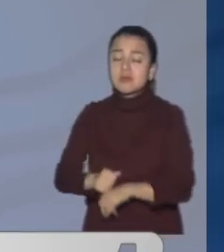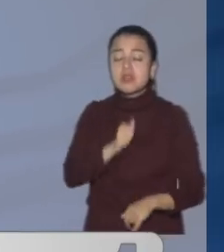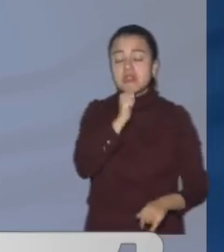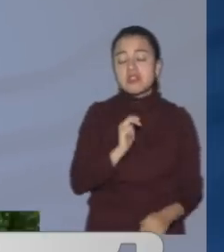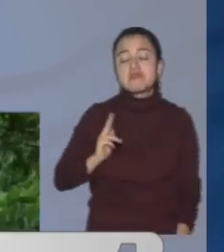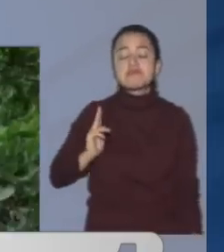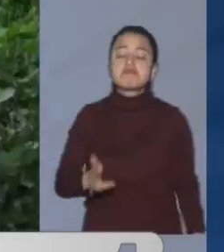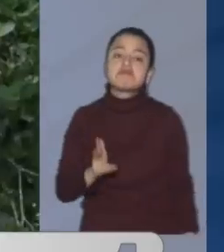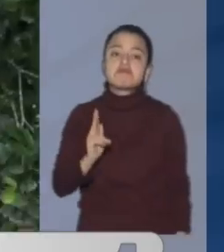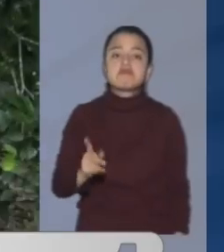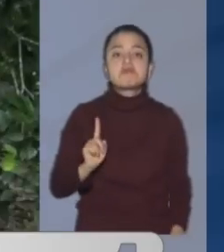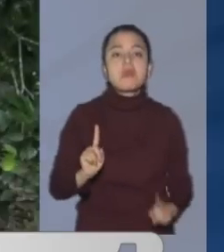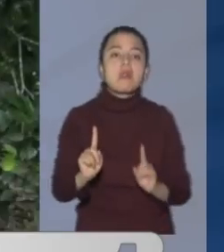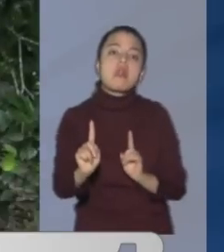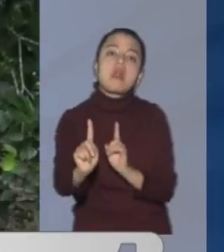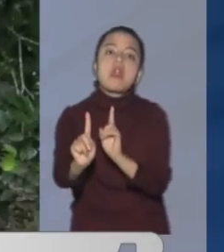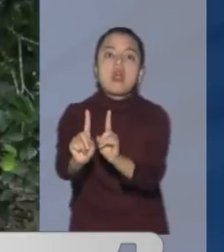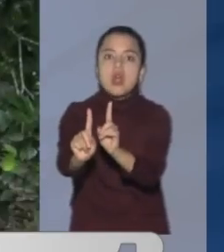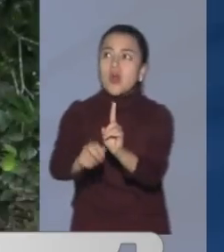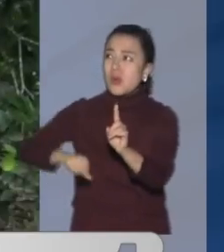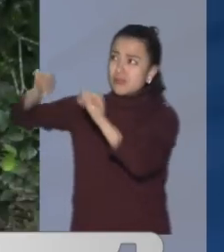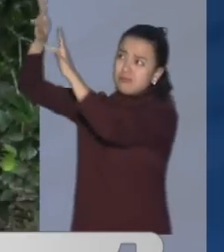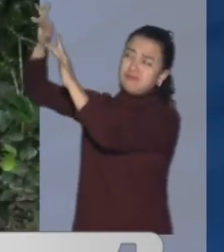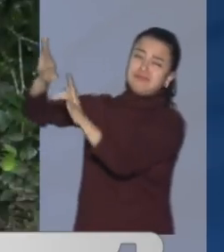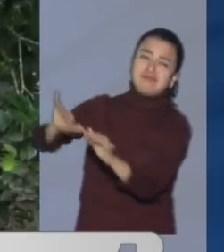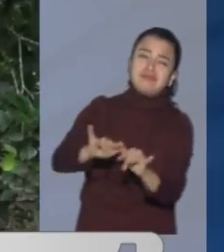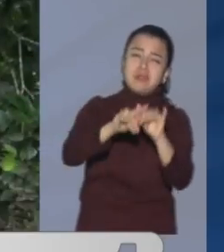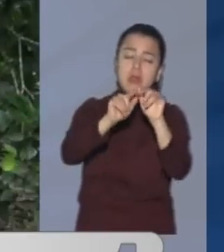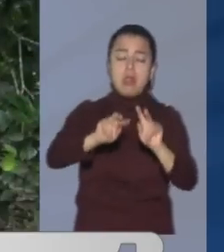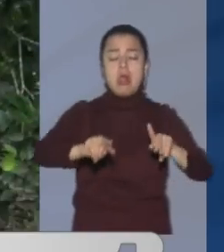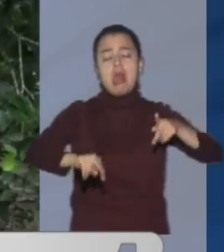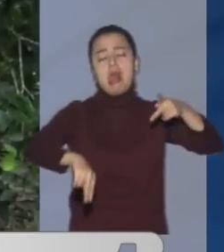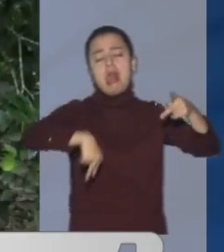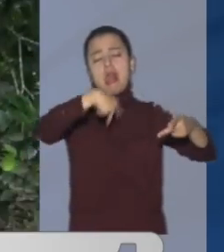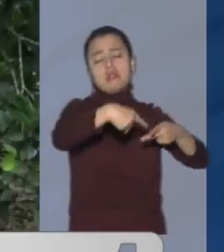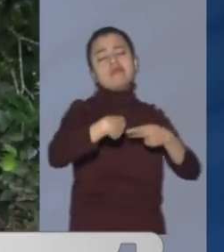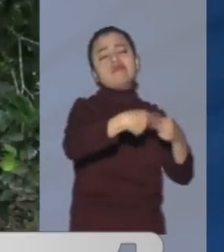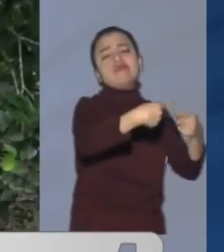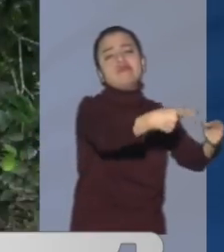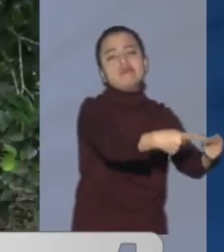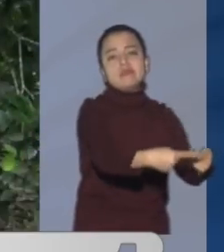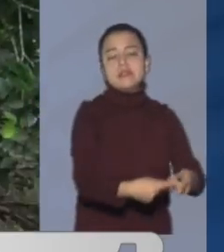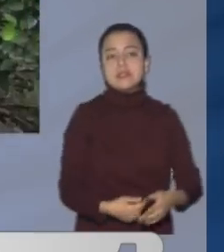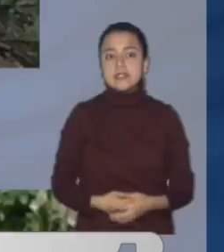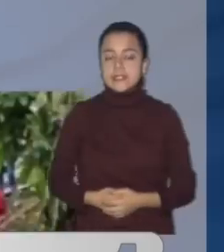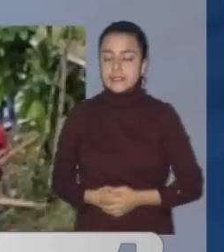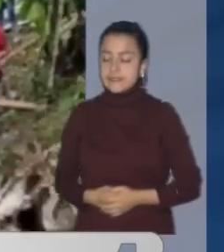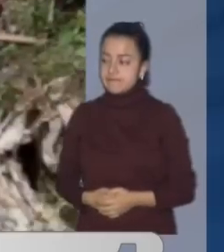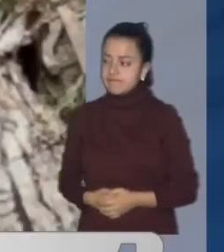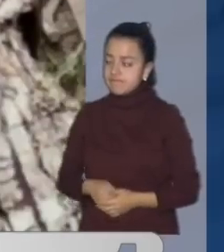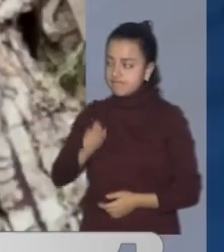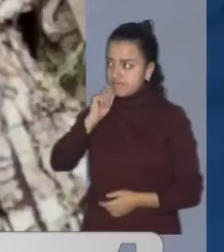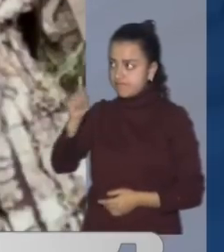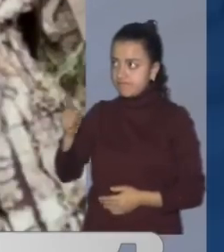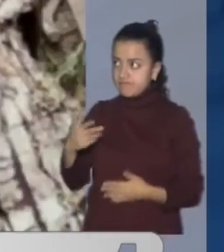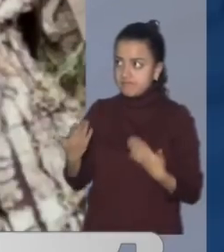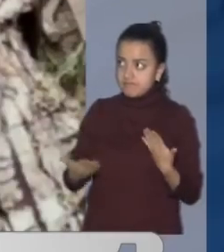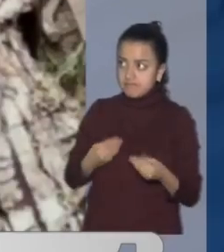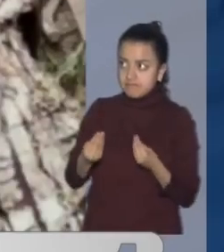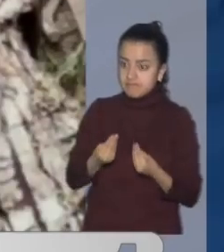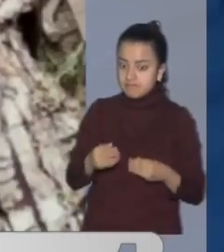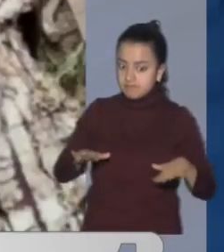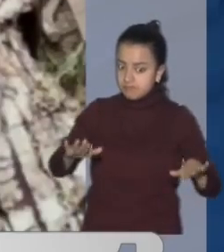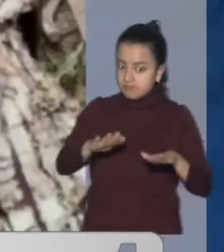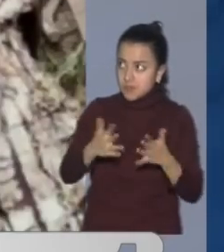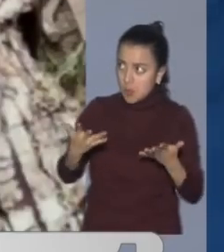tierra en el sector rural del municipio de Carmen de Chucurí. ¿Sigue el paso a un carril en la vía Barranca? ¿Qué otro balance hay por invierno en vías? Seguimos